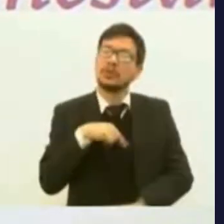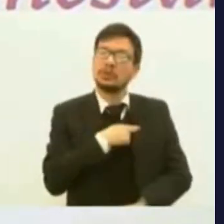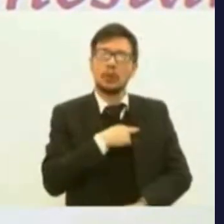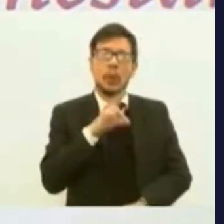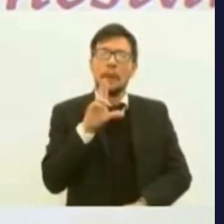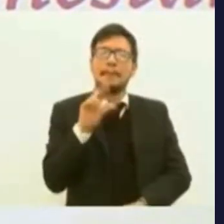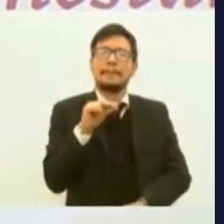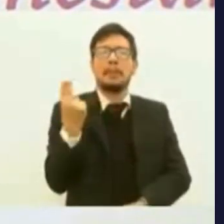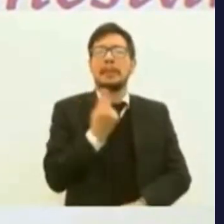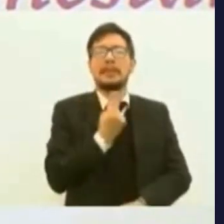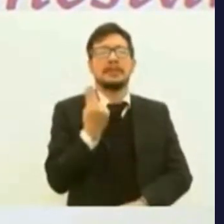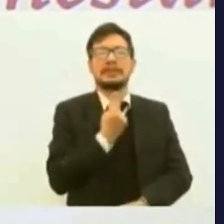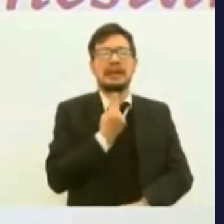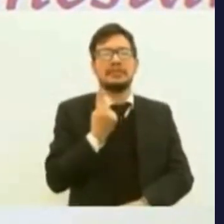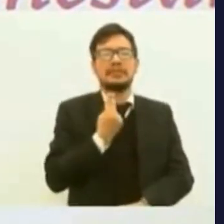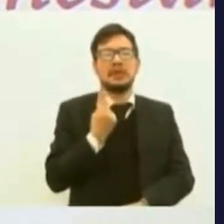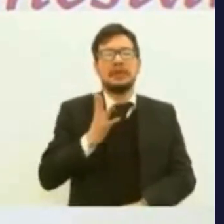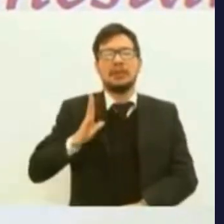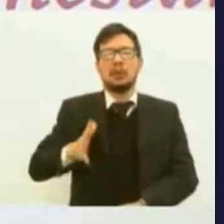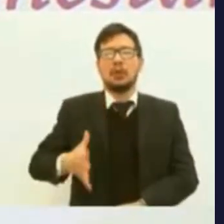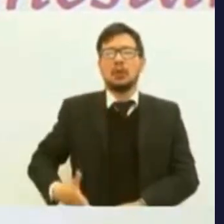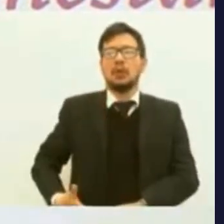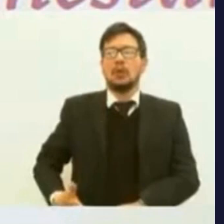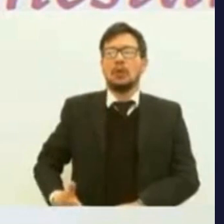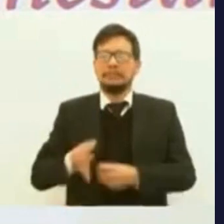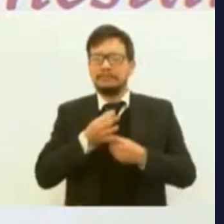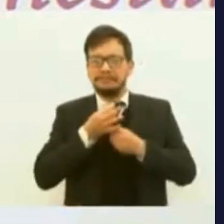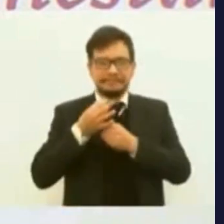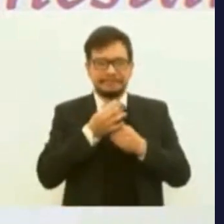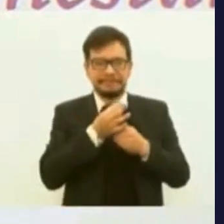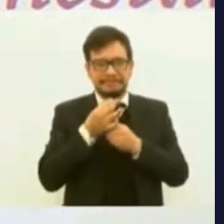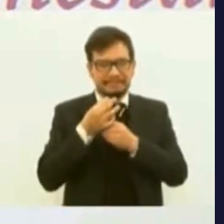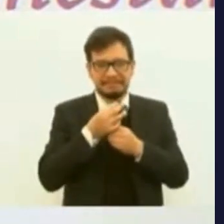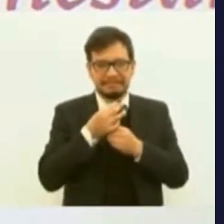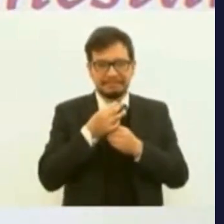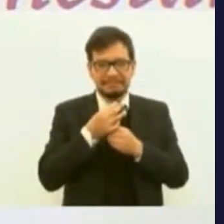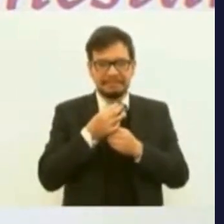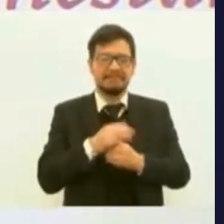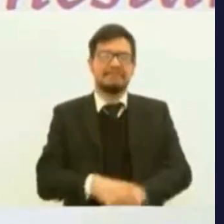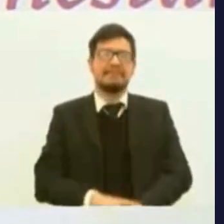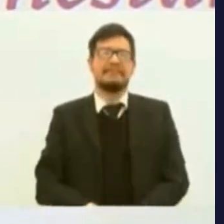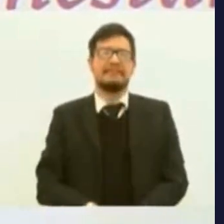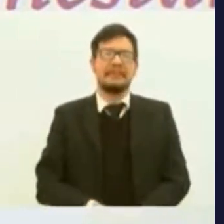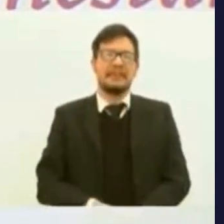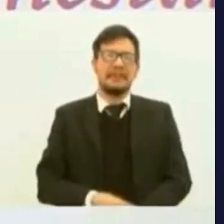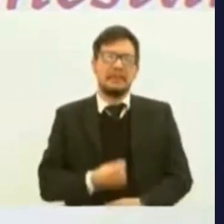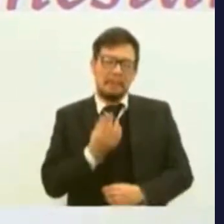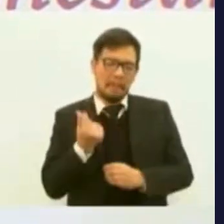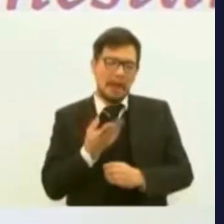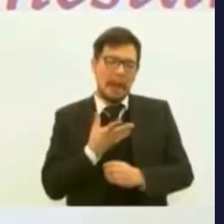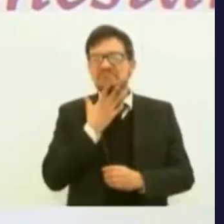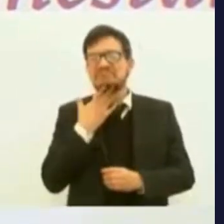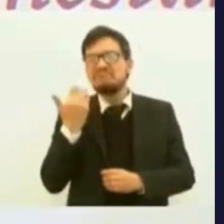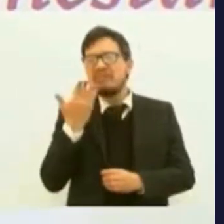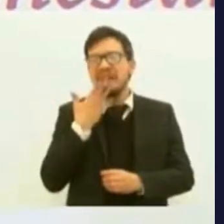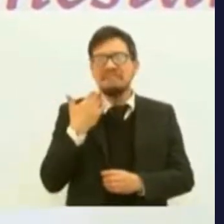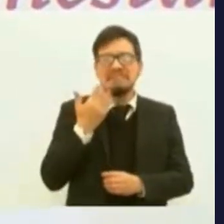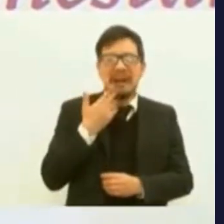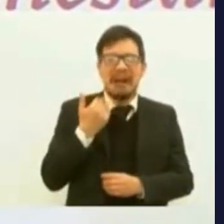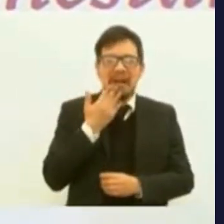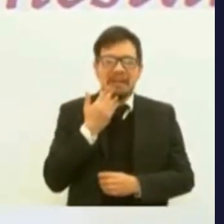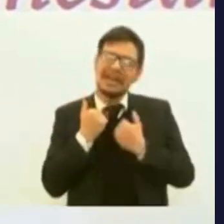necesitamos halagos, no necesitamos que nos quemen incienso, no queremos que nos hagan la barba, no.